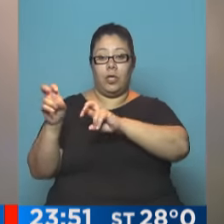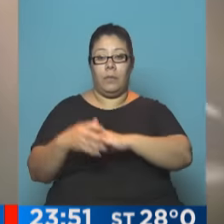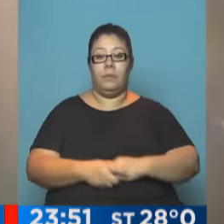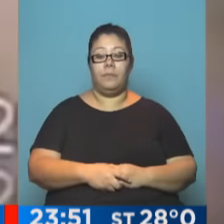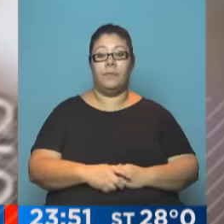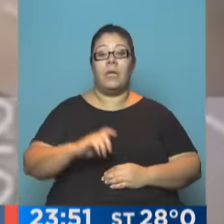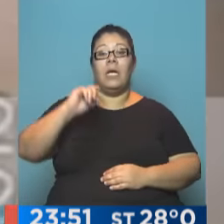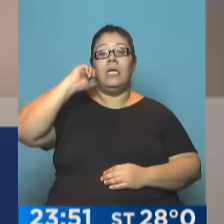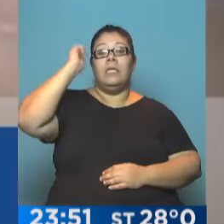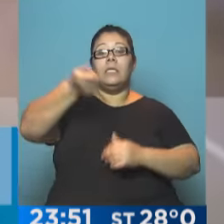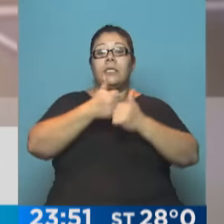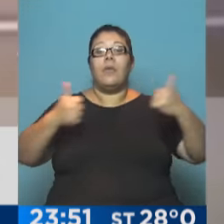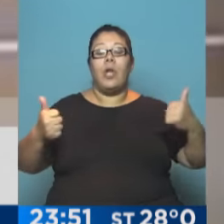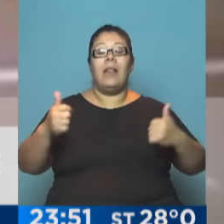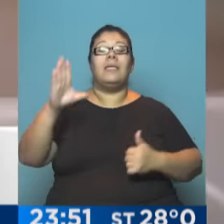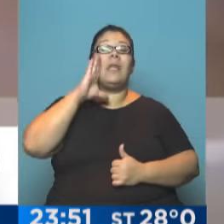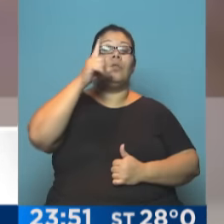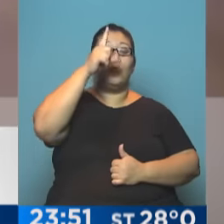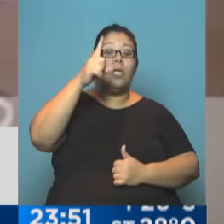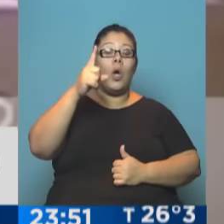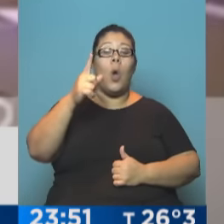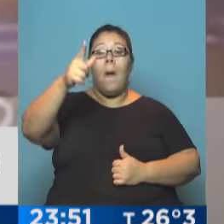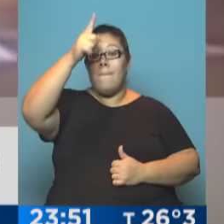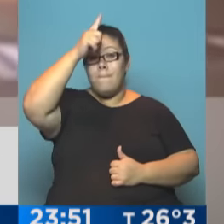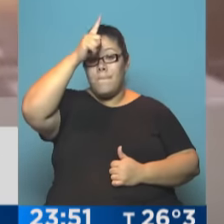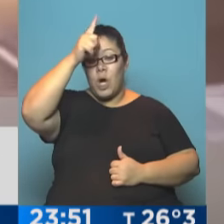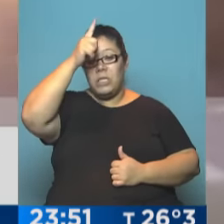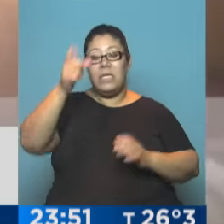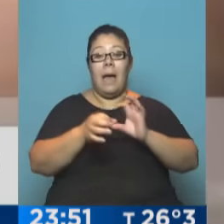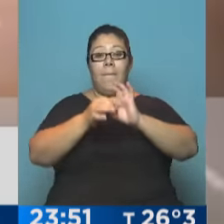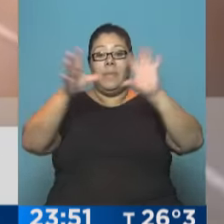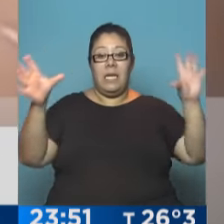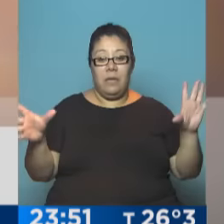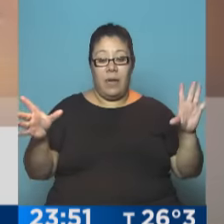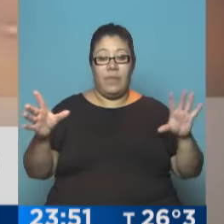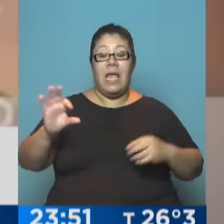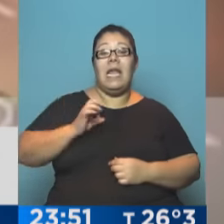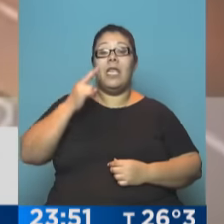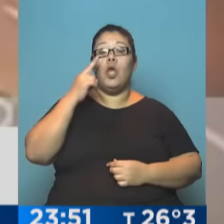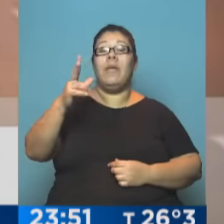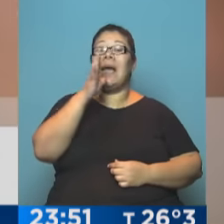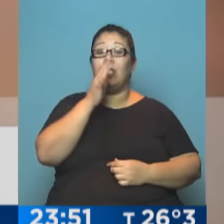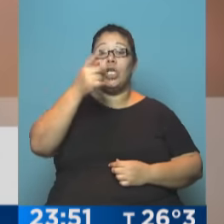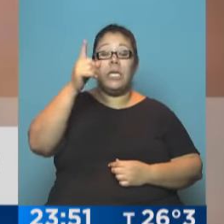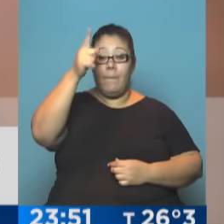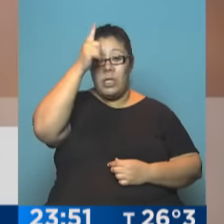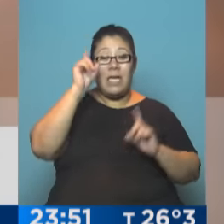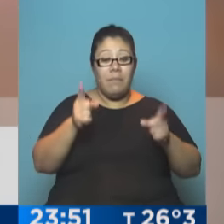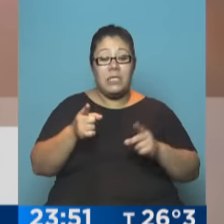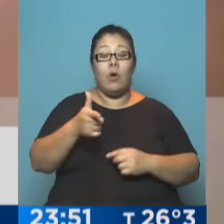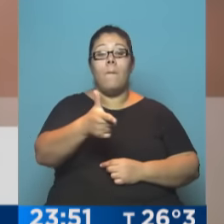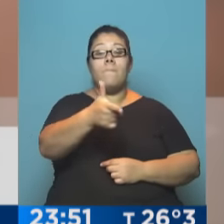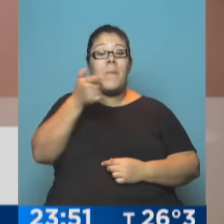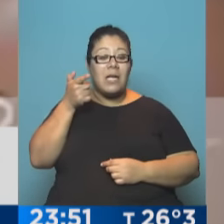El Tribunal de Ohio, Estados Unidos, absolvió a un policía que mató a un niño afroamericano en 2014. El fiscal aseguró que el hecho constituyó